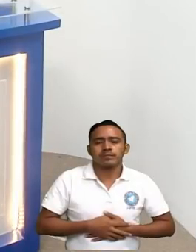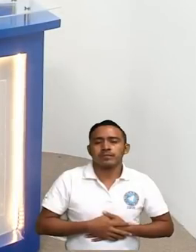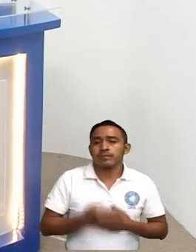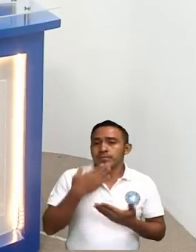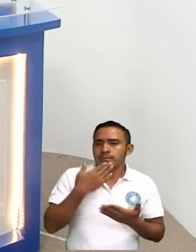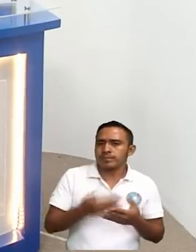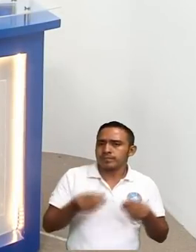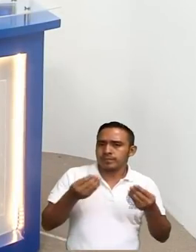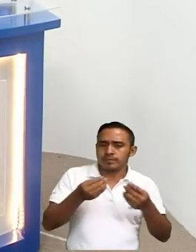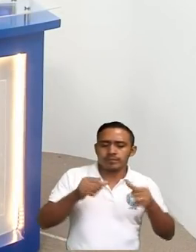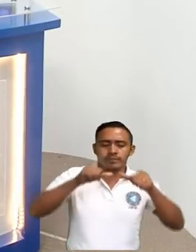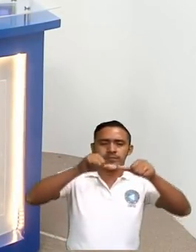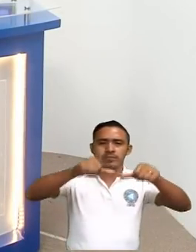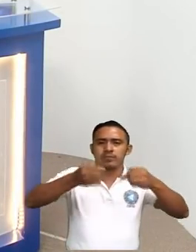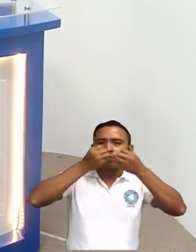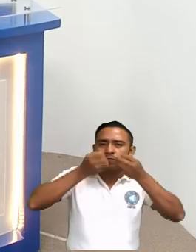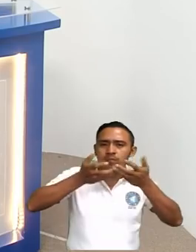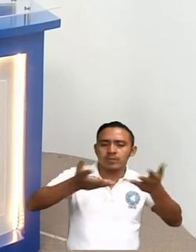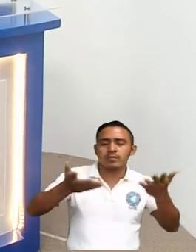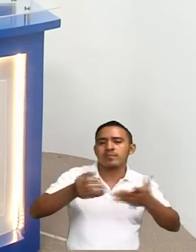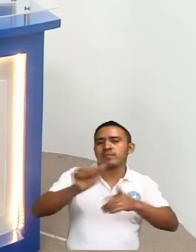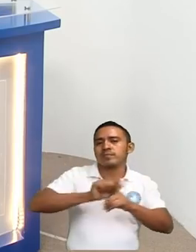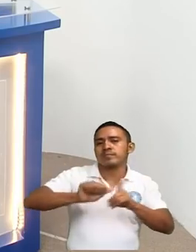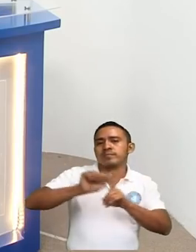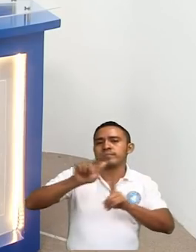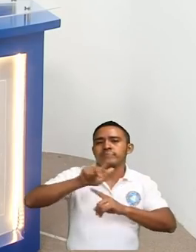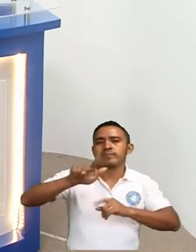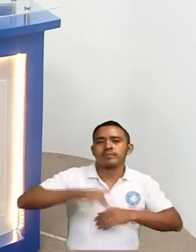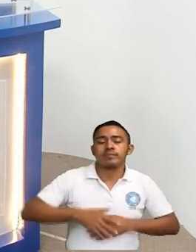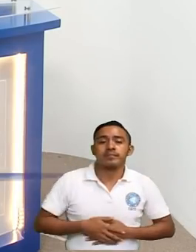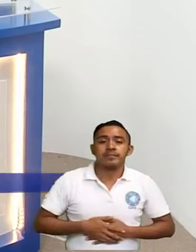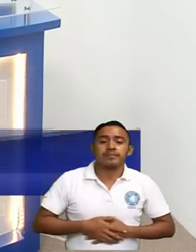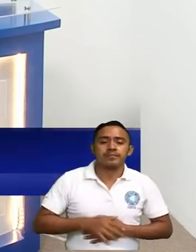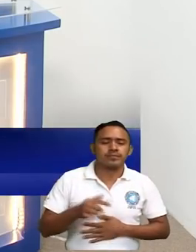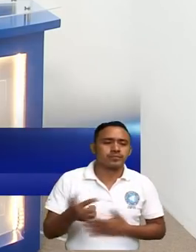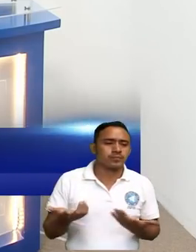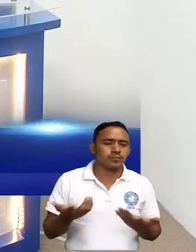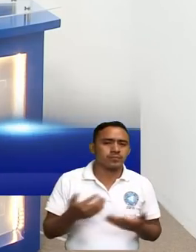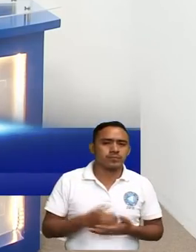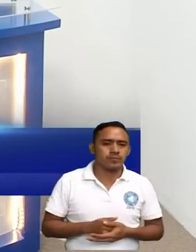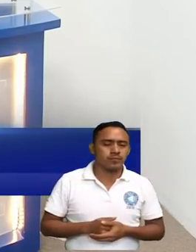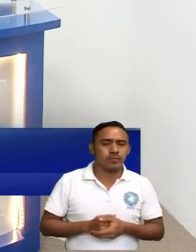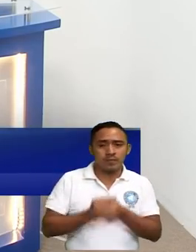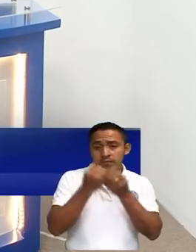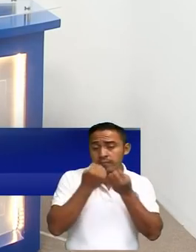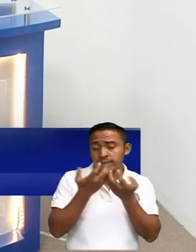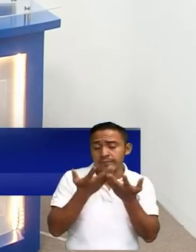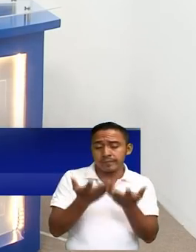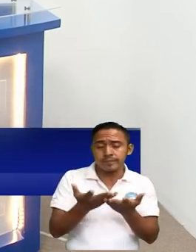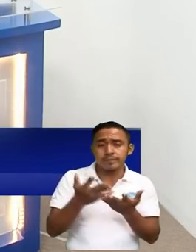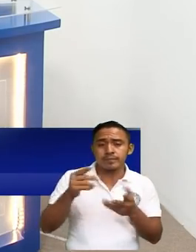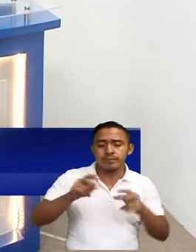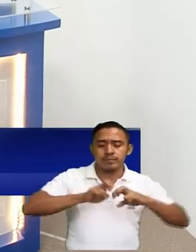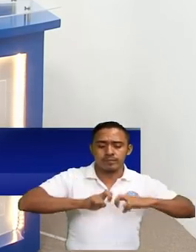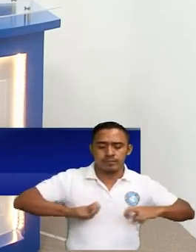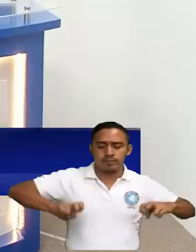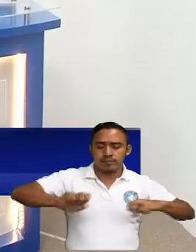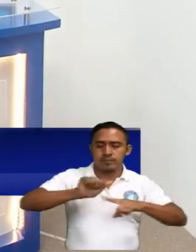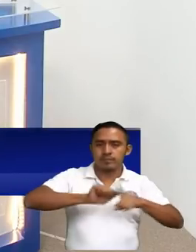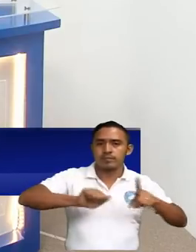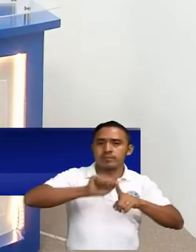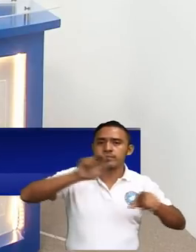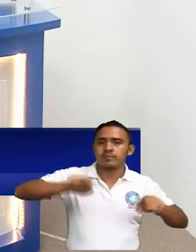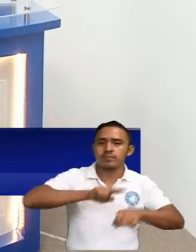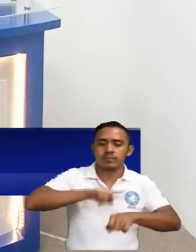Muchas gracias por continuar informándose a través de Noticias Asamblea TV. Continuamos con nuestro proceso informativo porque el plenario de la Asamblea